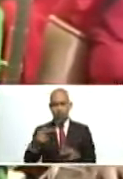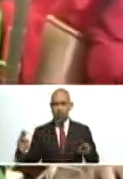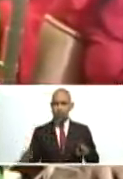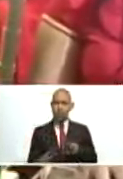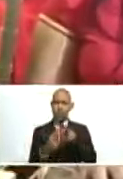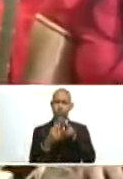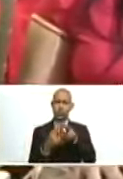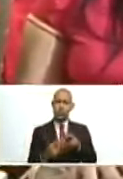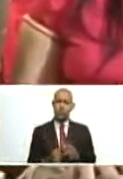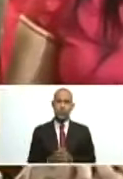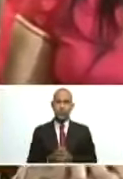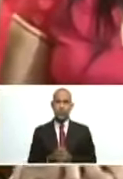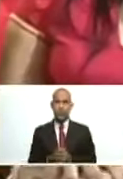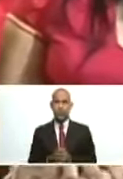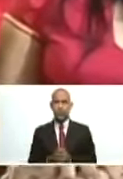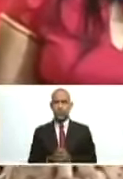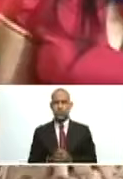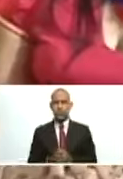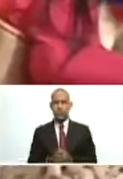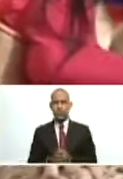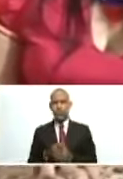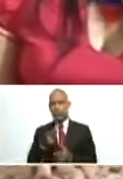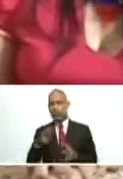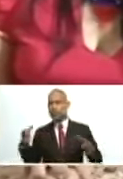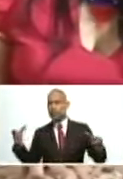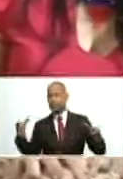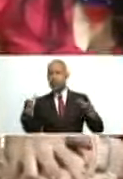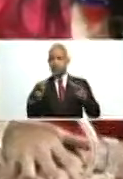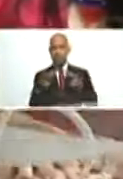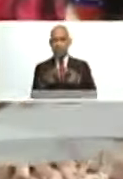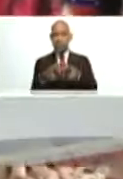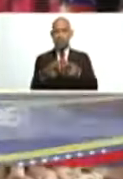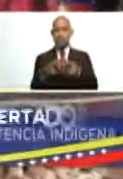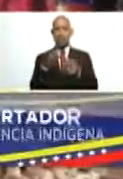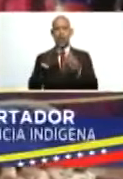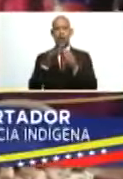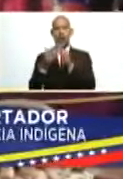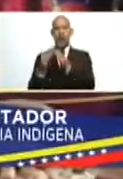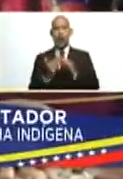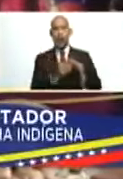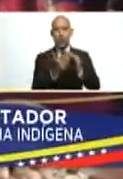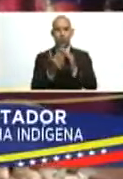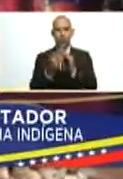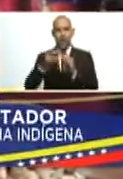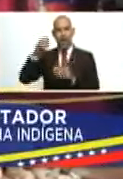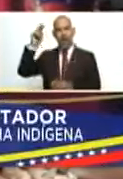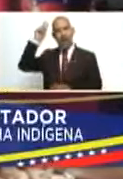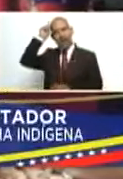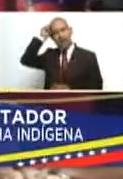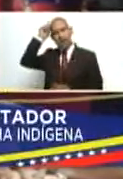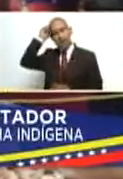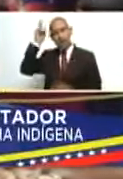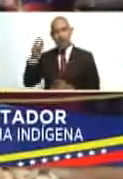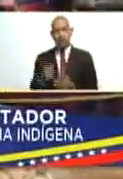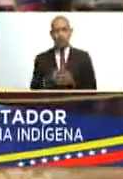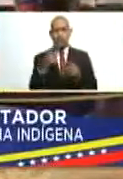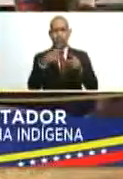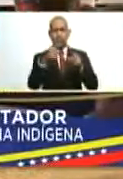encuentro que ha reunido a las comunidades indígenas, a los